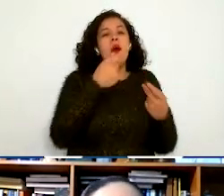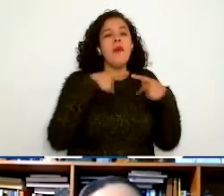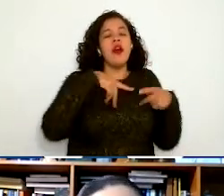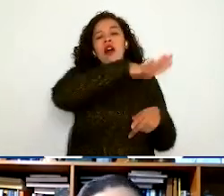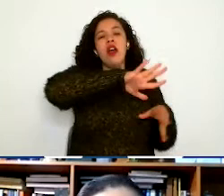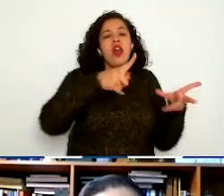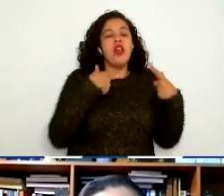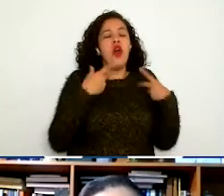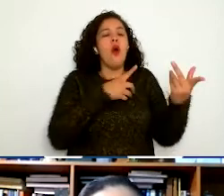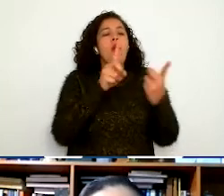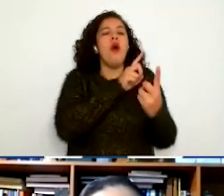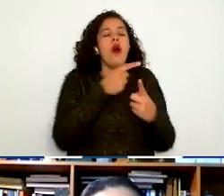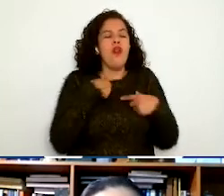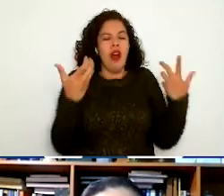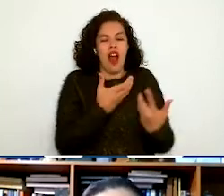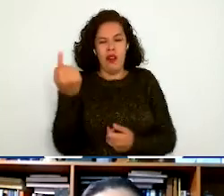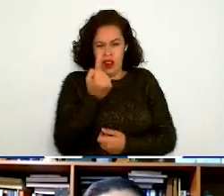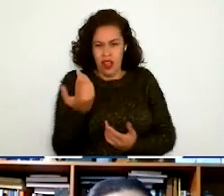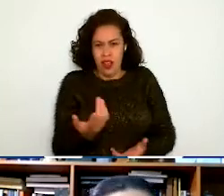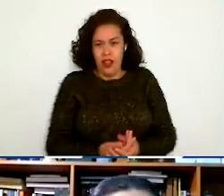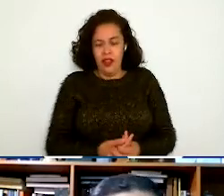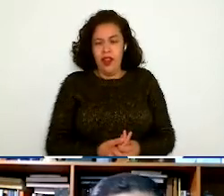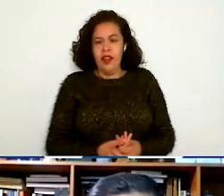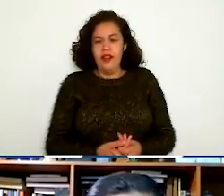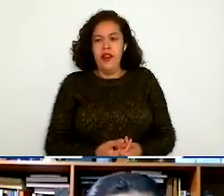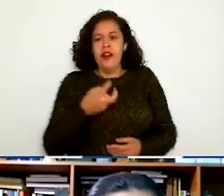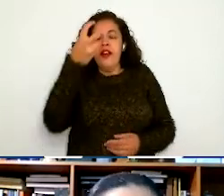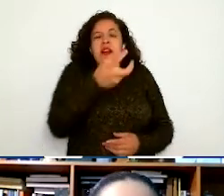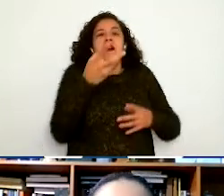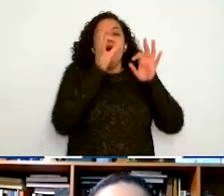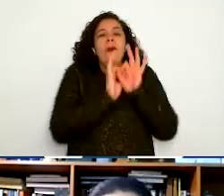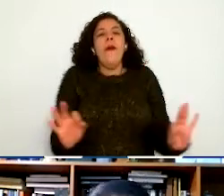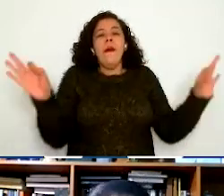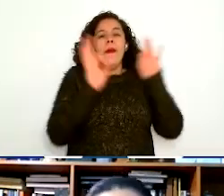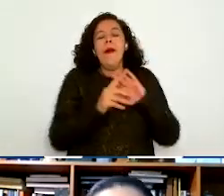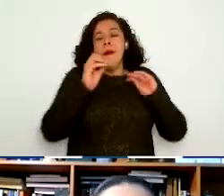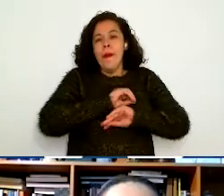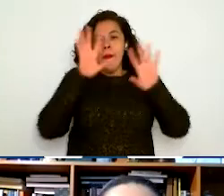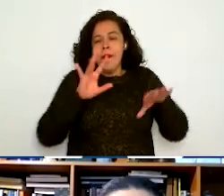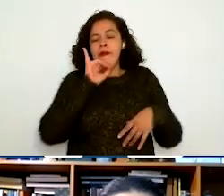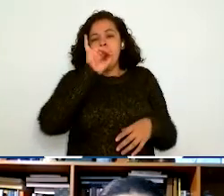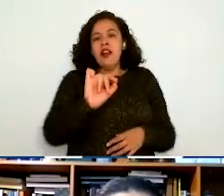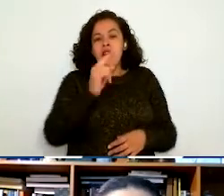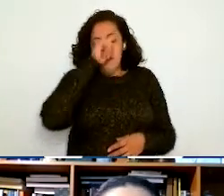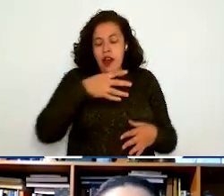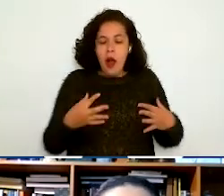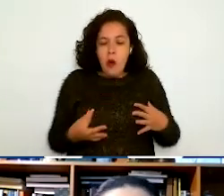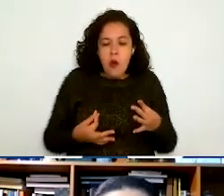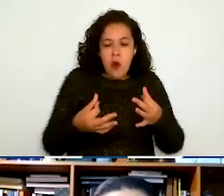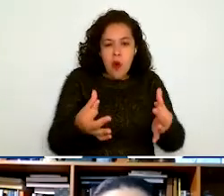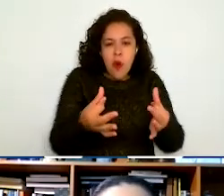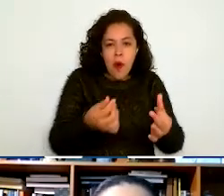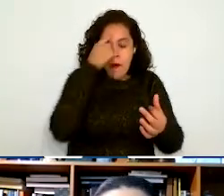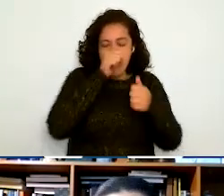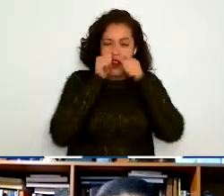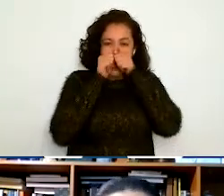la que estoy interactuando, ¿no? Entonces, esta vertiente es muy importante porque, por supuesto, que la calidad en la